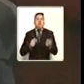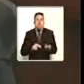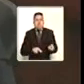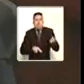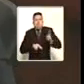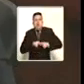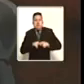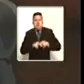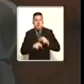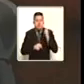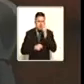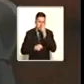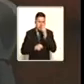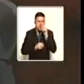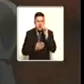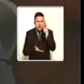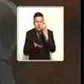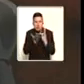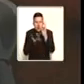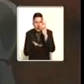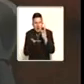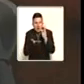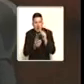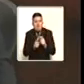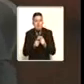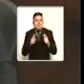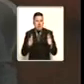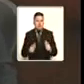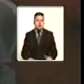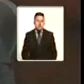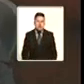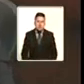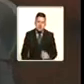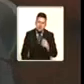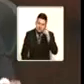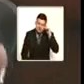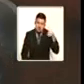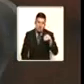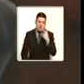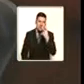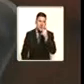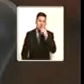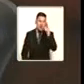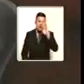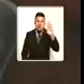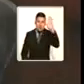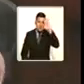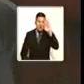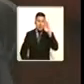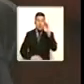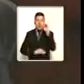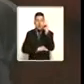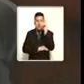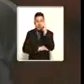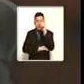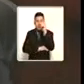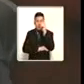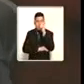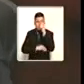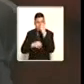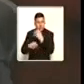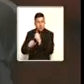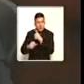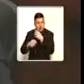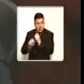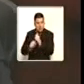de coca medida en toneladas métricas. Es preocupante que en el departamento del Putumayo se haya triplicado en tan